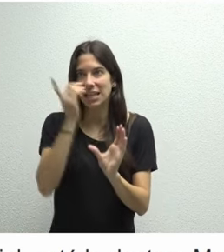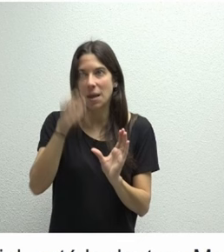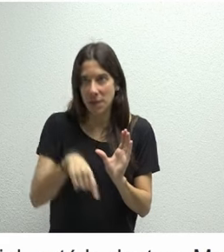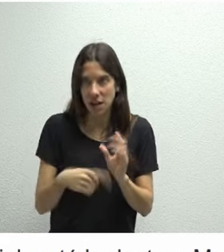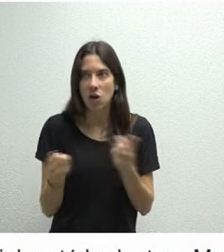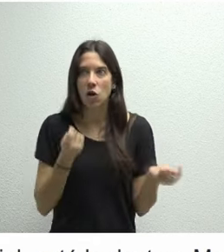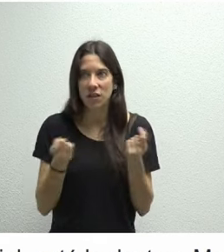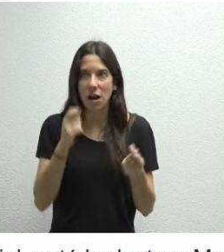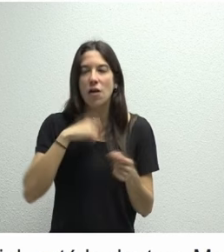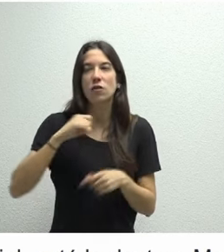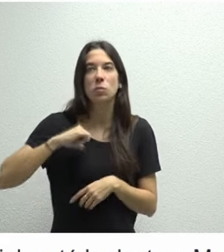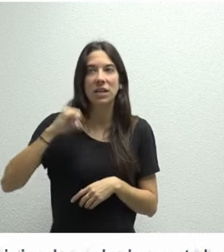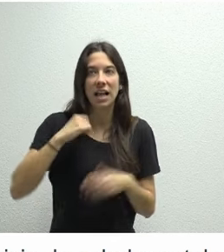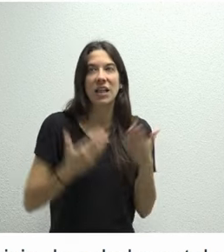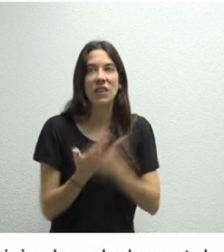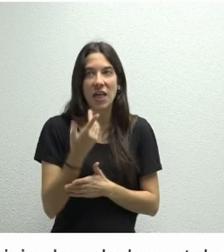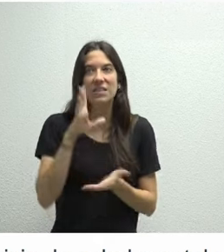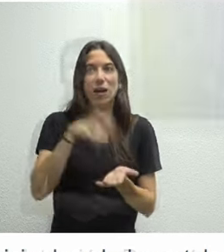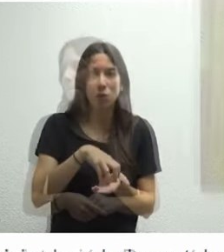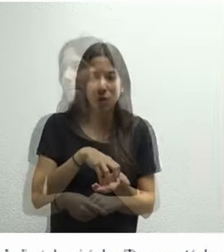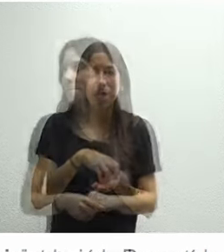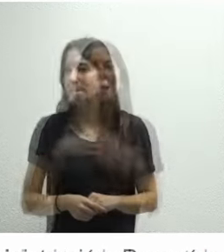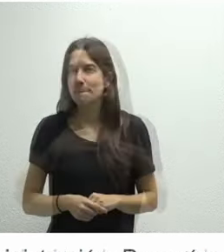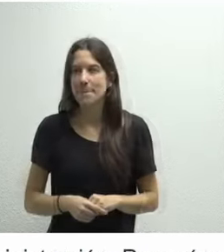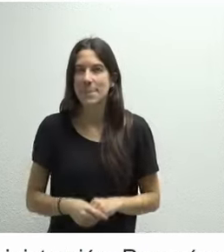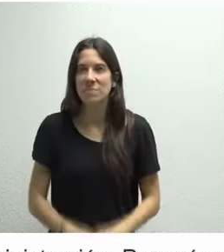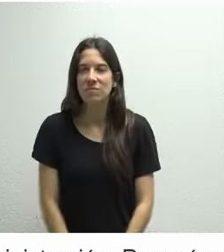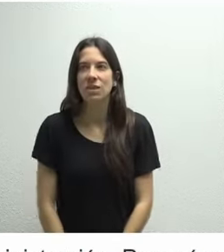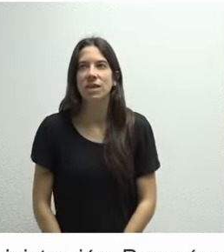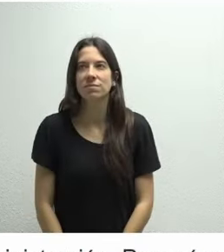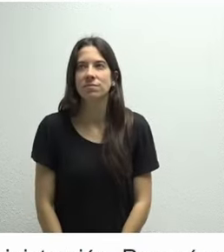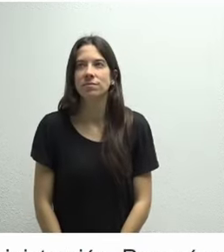de adultos del hospital Virgen del rocío adelante